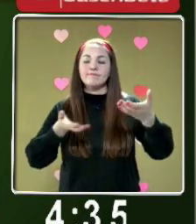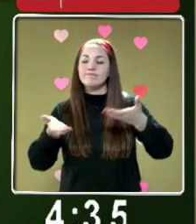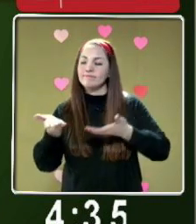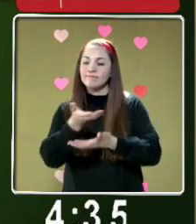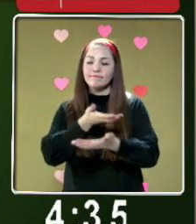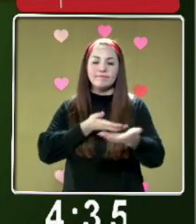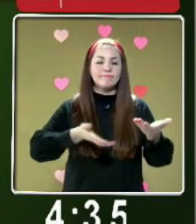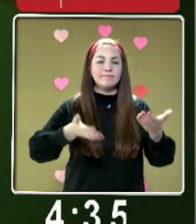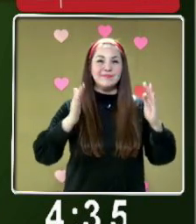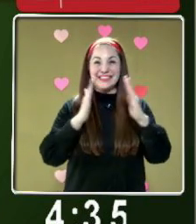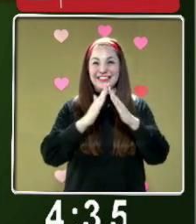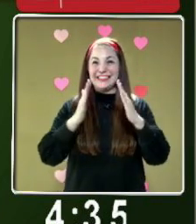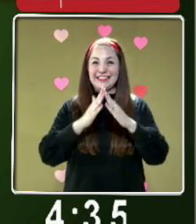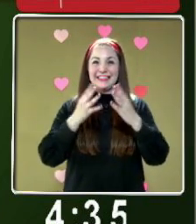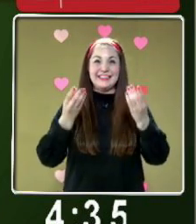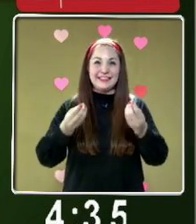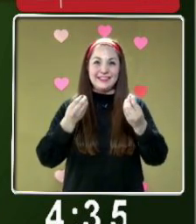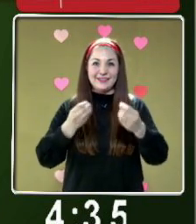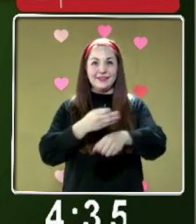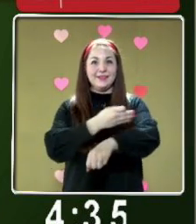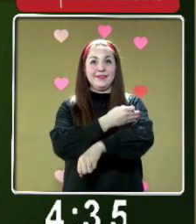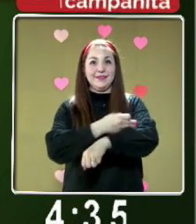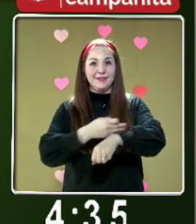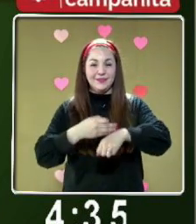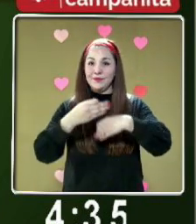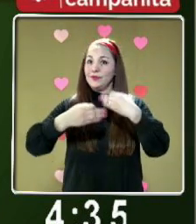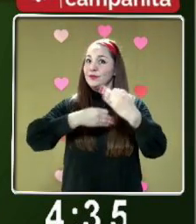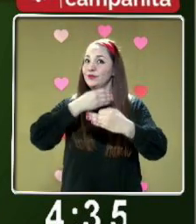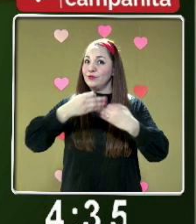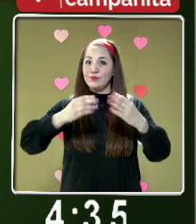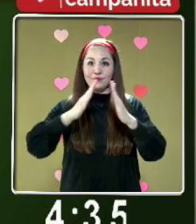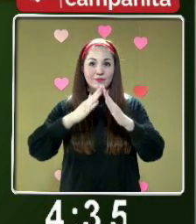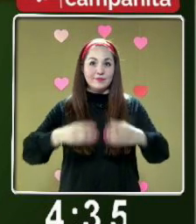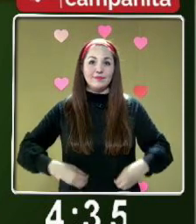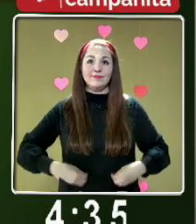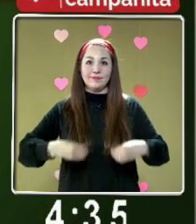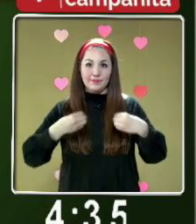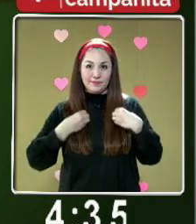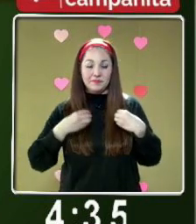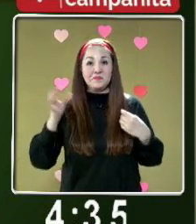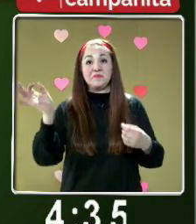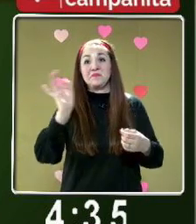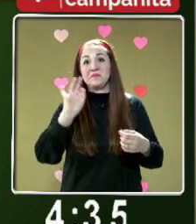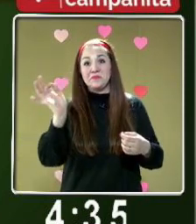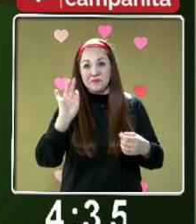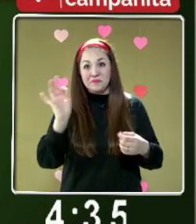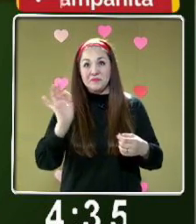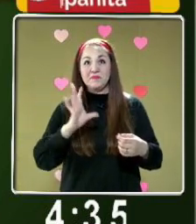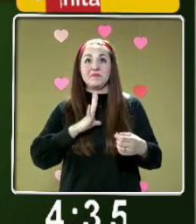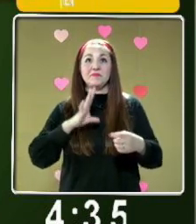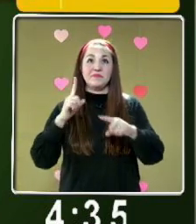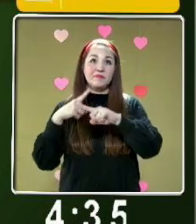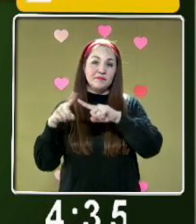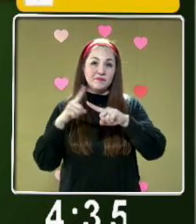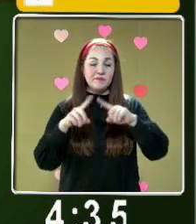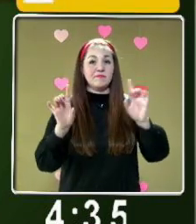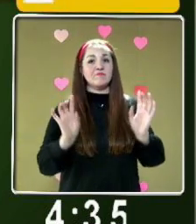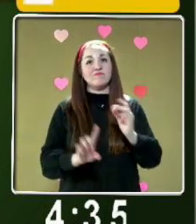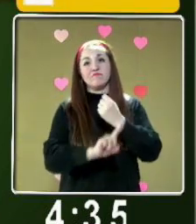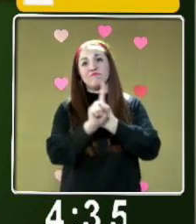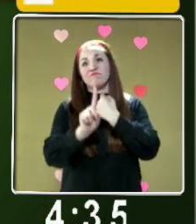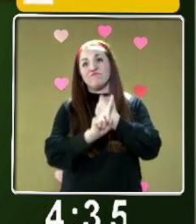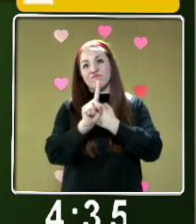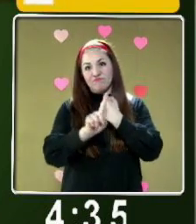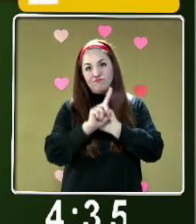en casa con nuestros familiares, todos los que vivan en nuestra casa, y seguramente se han presentado algunas situaciones de molestia o de